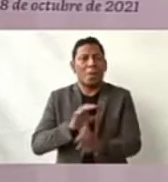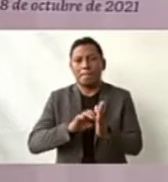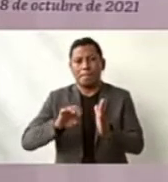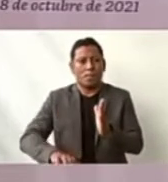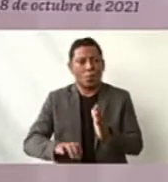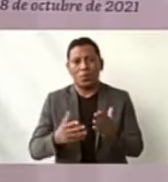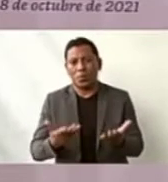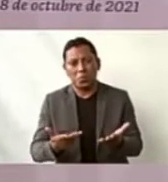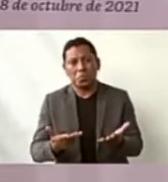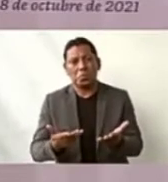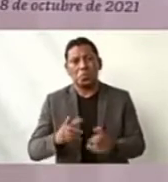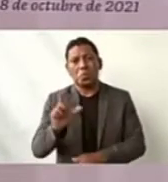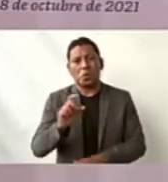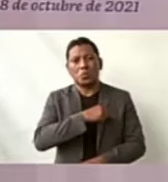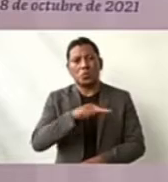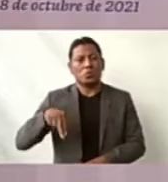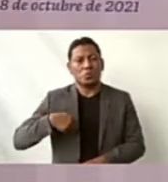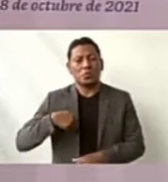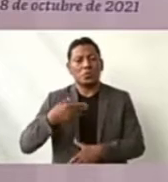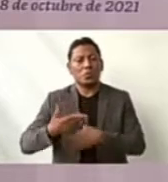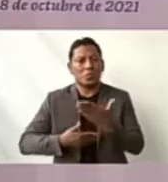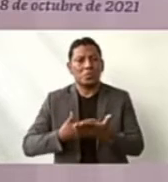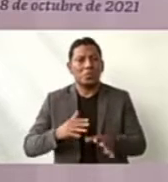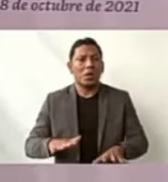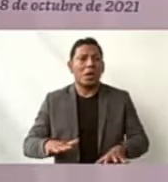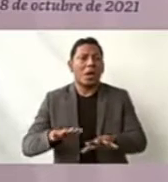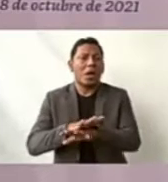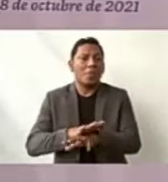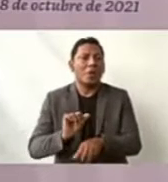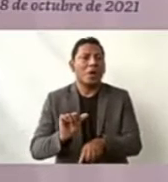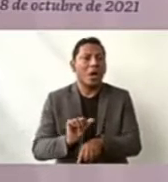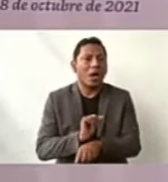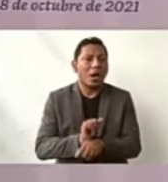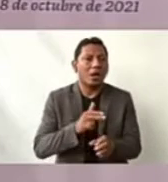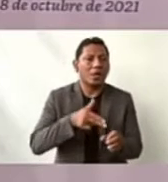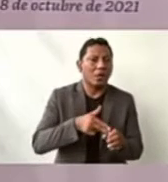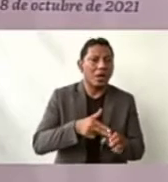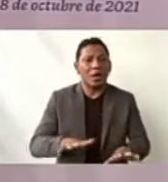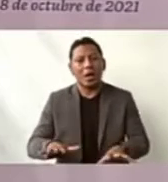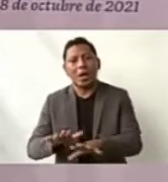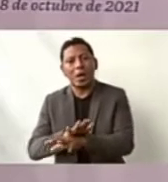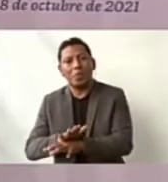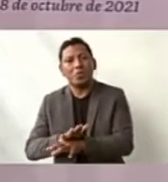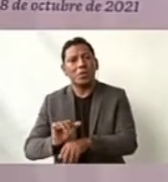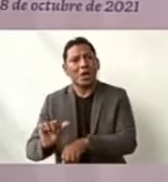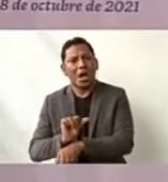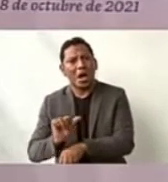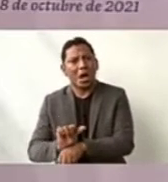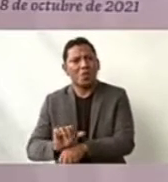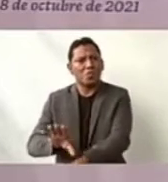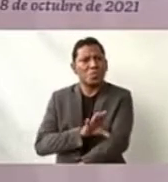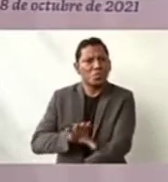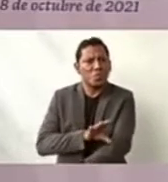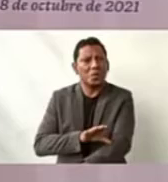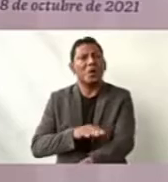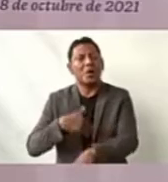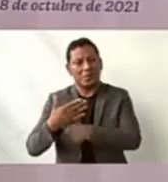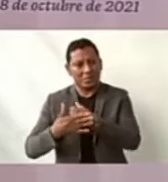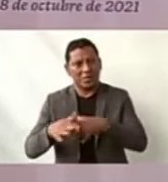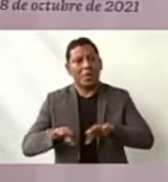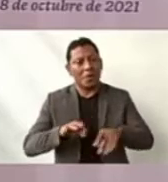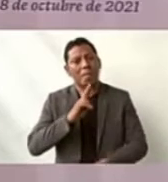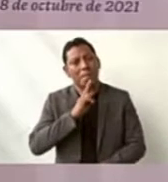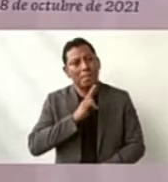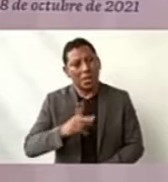visual cuando nosotros pasemos a vehículos de gasolina eléctricos trabajo muy bueno con muy buenos sueldos